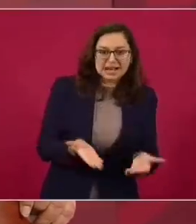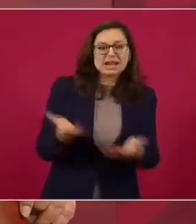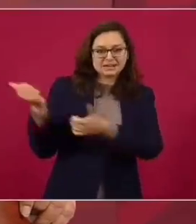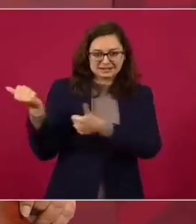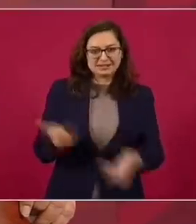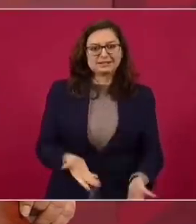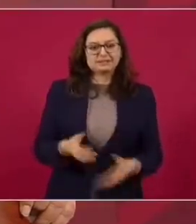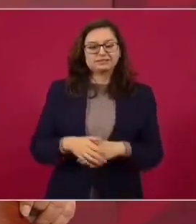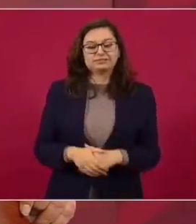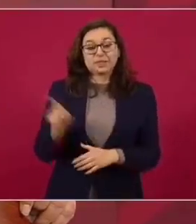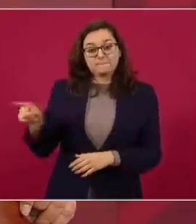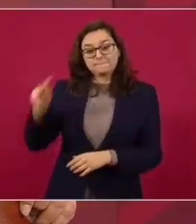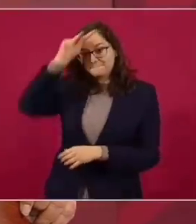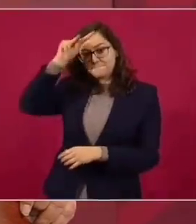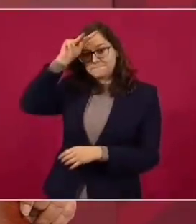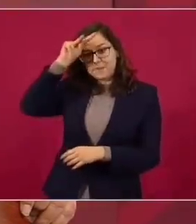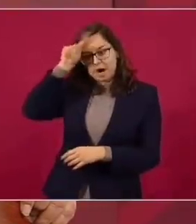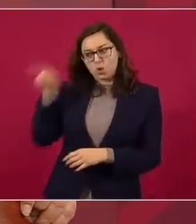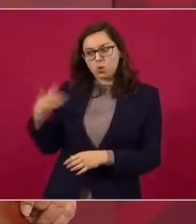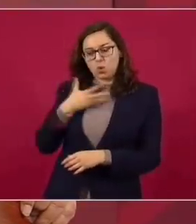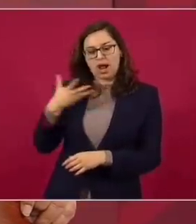Manzanillo del Perú.